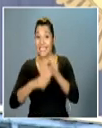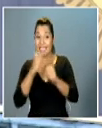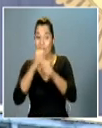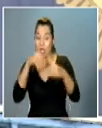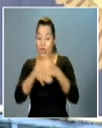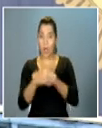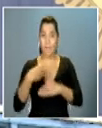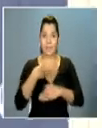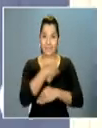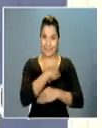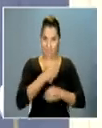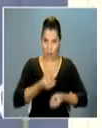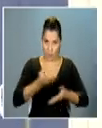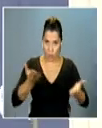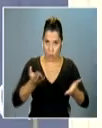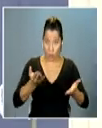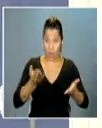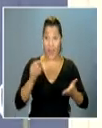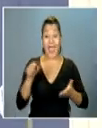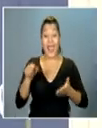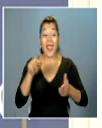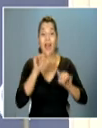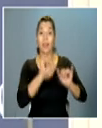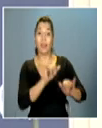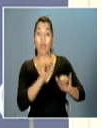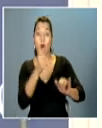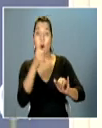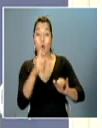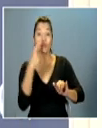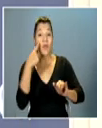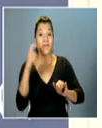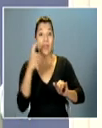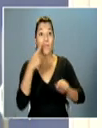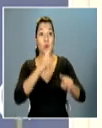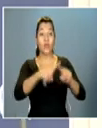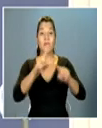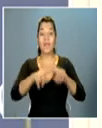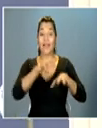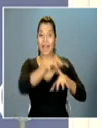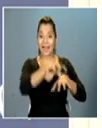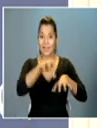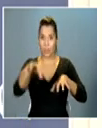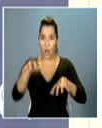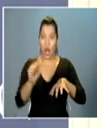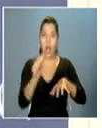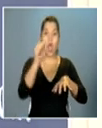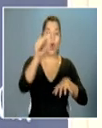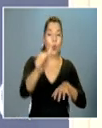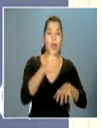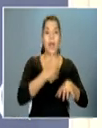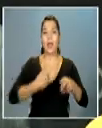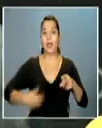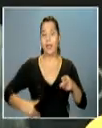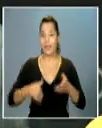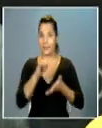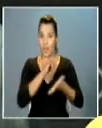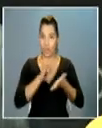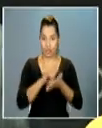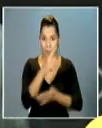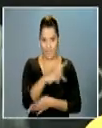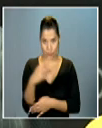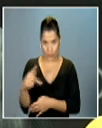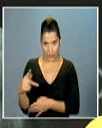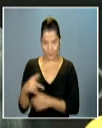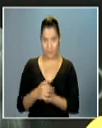Público. Estuvo en al menos 11 fiscalías por varios cantones de Alajuela, Heredia, San José y Punta Arenas. Don